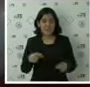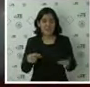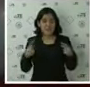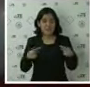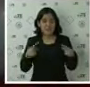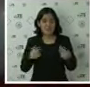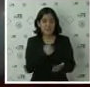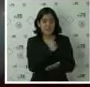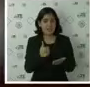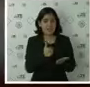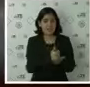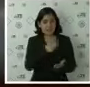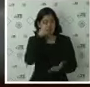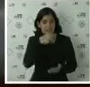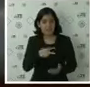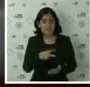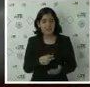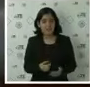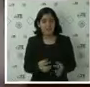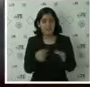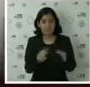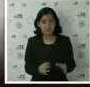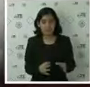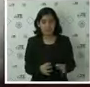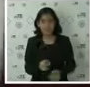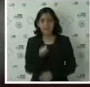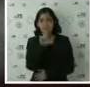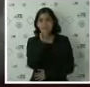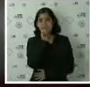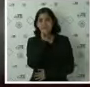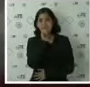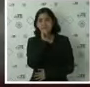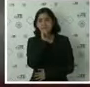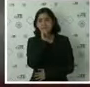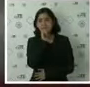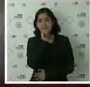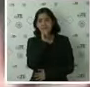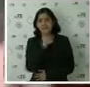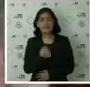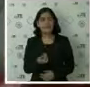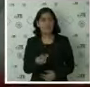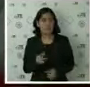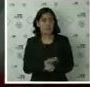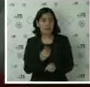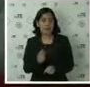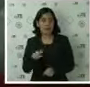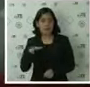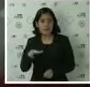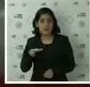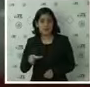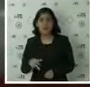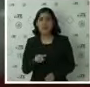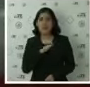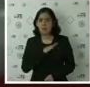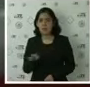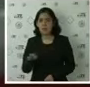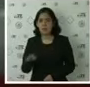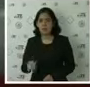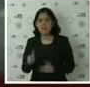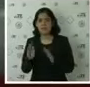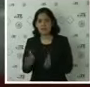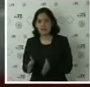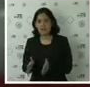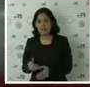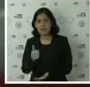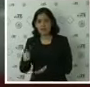el gobierno, ¿no? Porque uno cumple 18 y mágicamente es ciudadana o ciudadano. Pero ¿qué creen? Que no están así. Y una de las